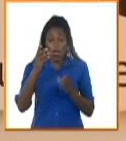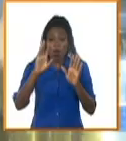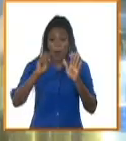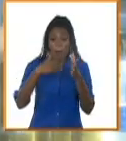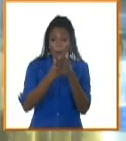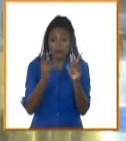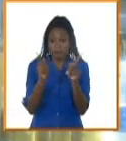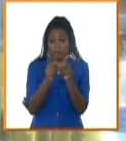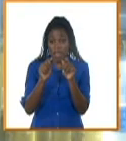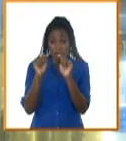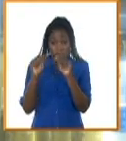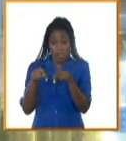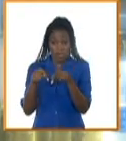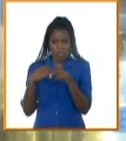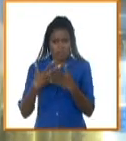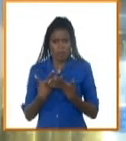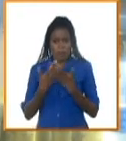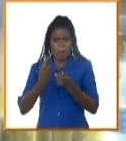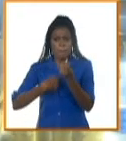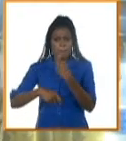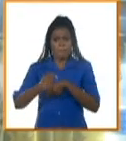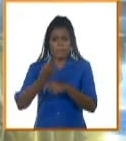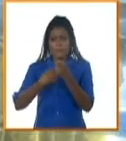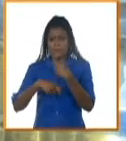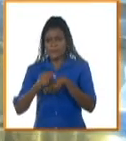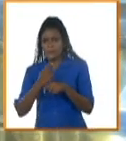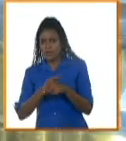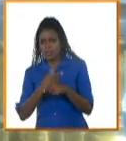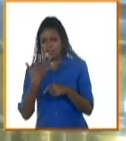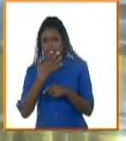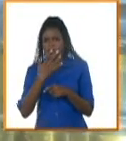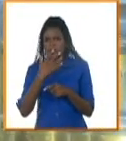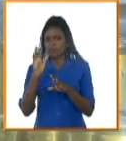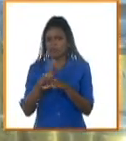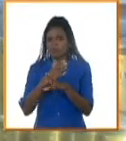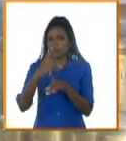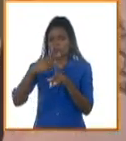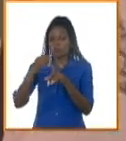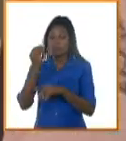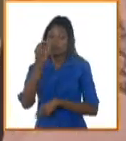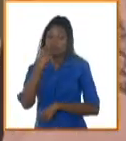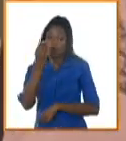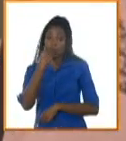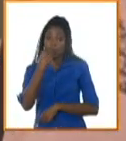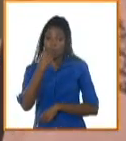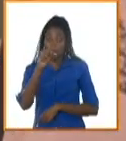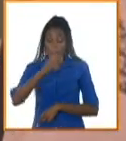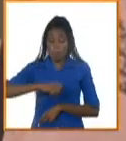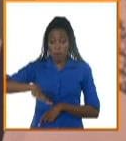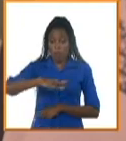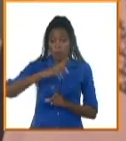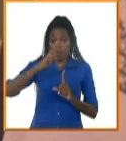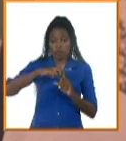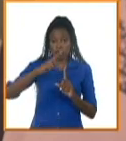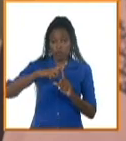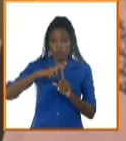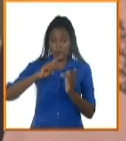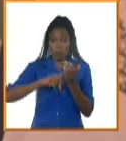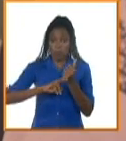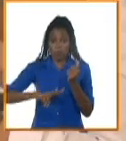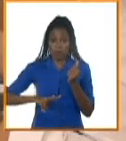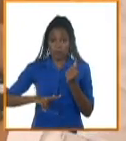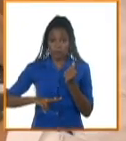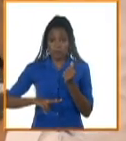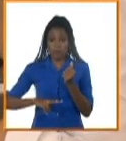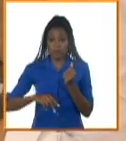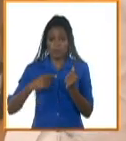real Navarro dedicada a la venta y comercialización de productos alimenticios en la ciudad de las tunas y que cuenta